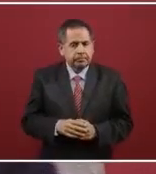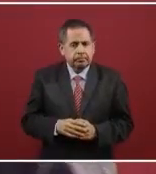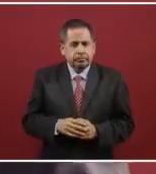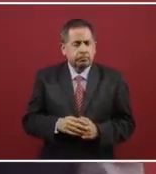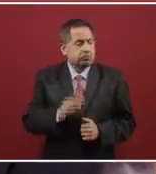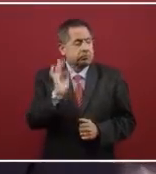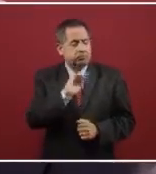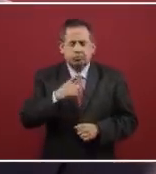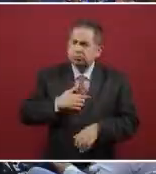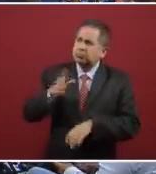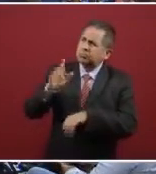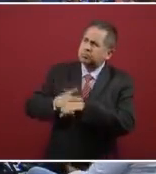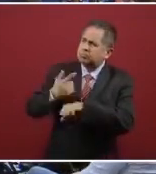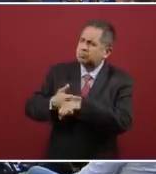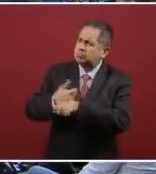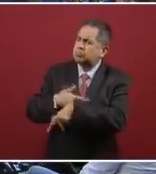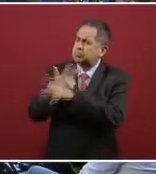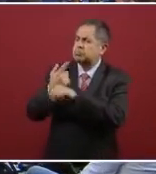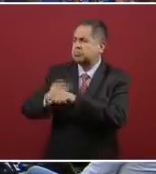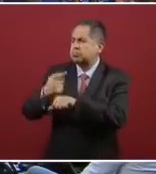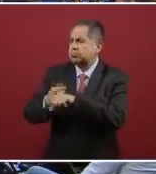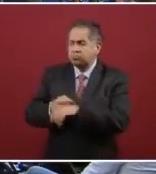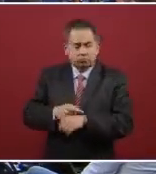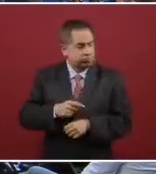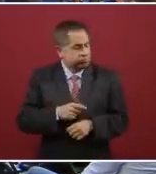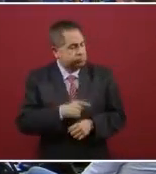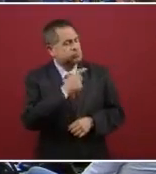tengo este padecimiento, ¿qué me recomienda?